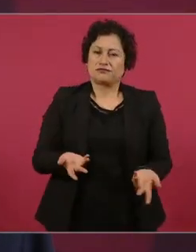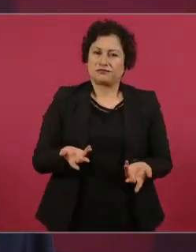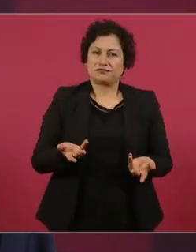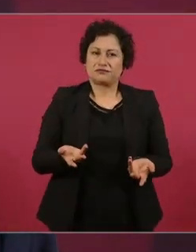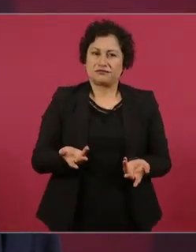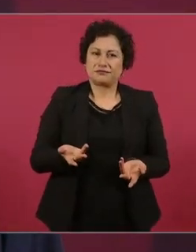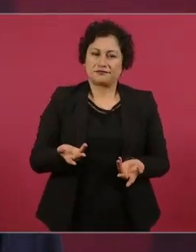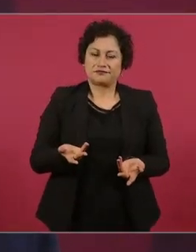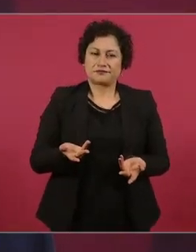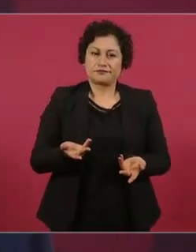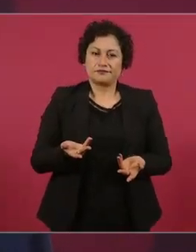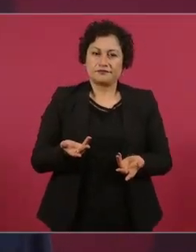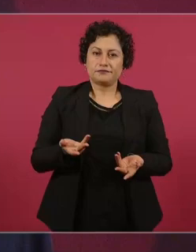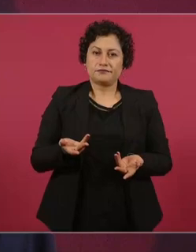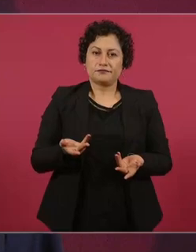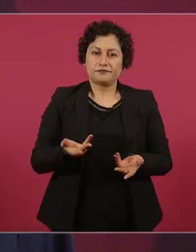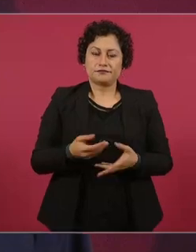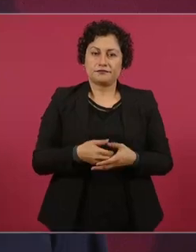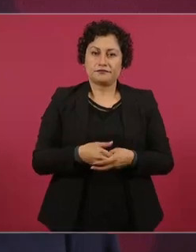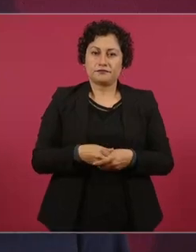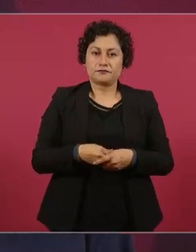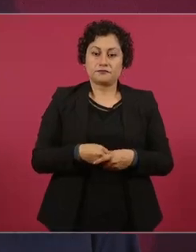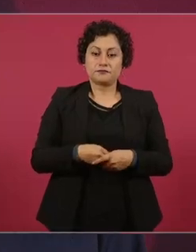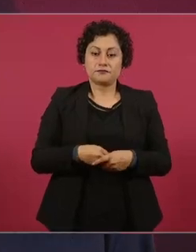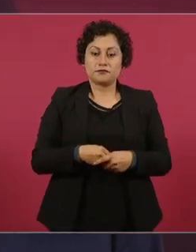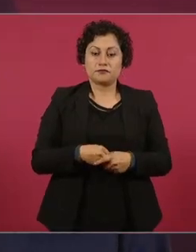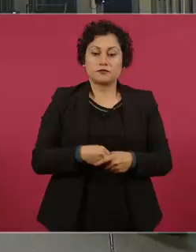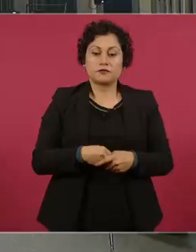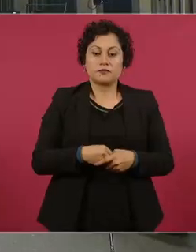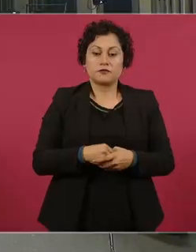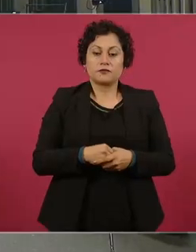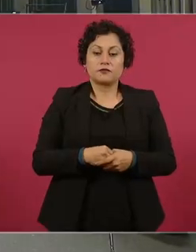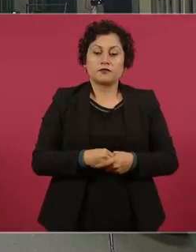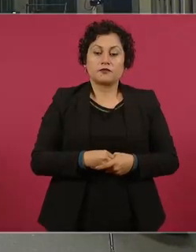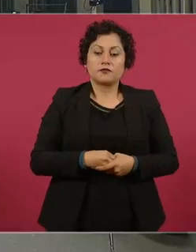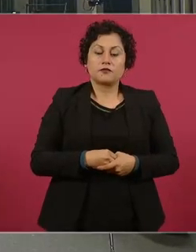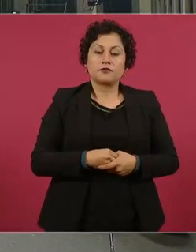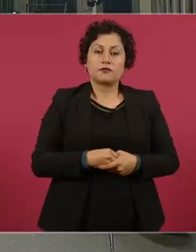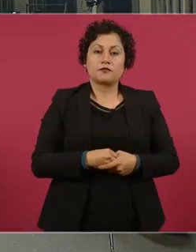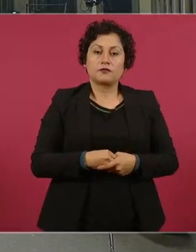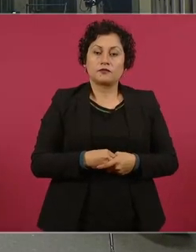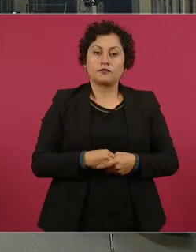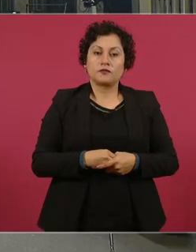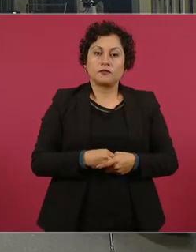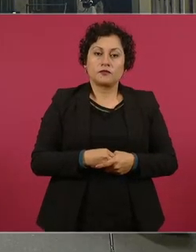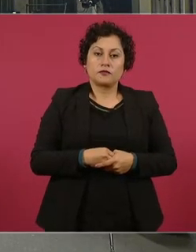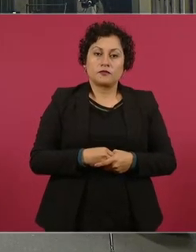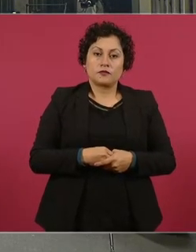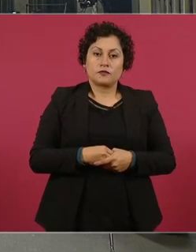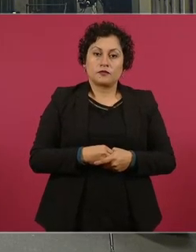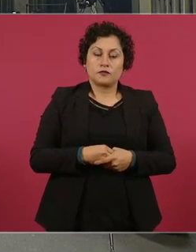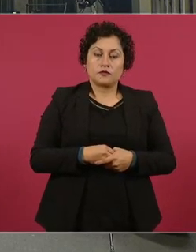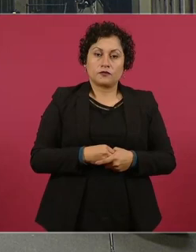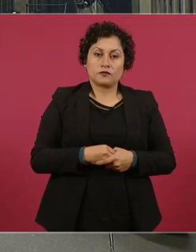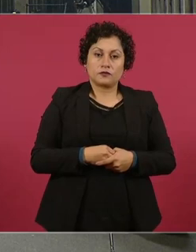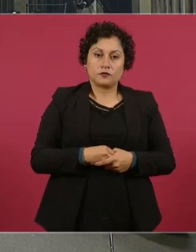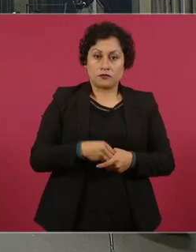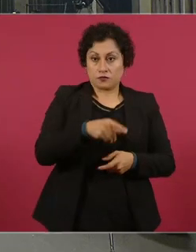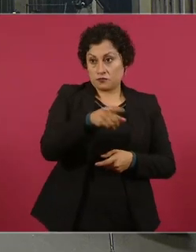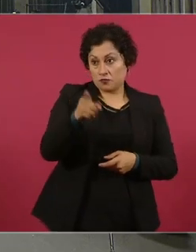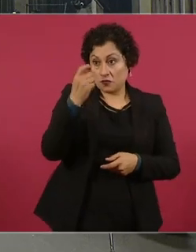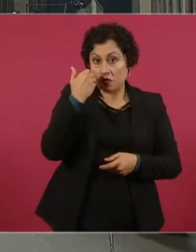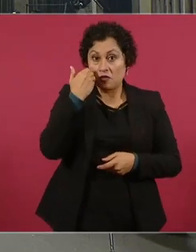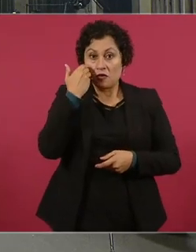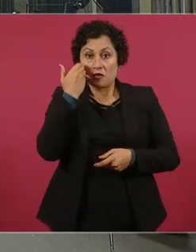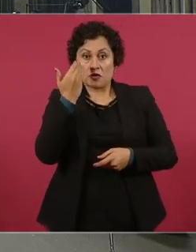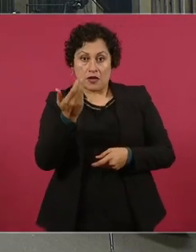tener vacunas Pfizer y